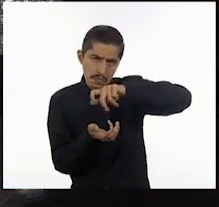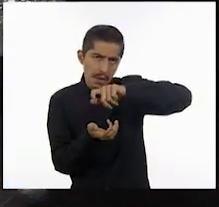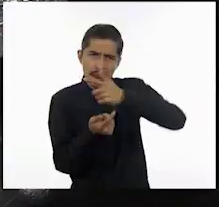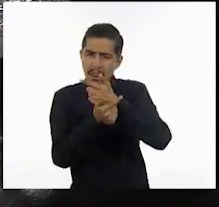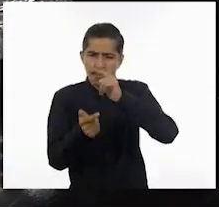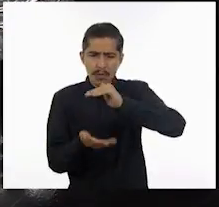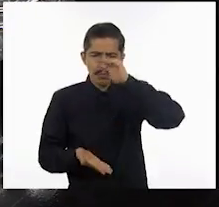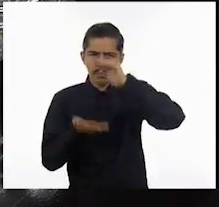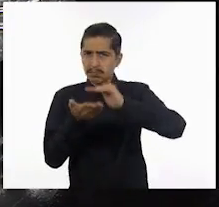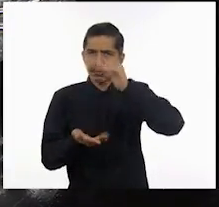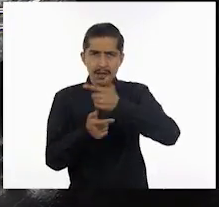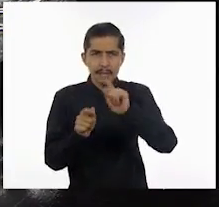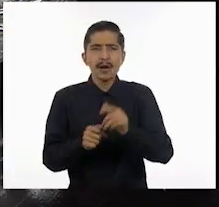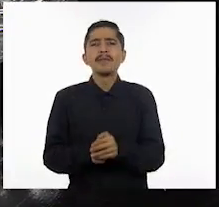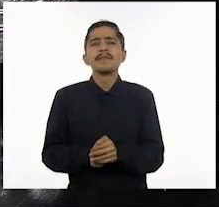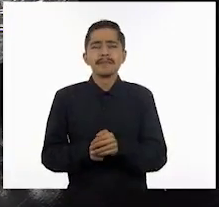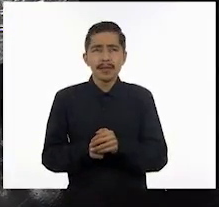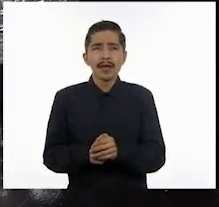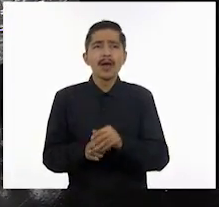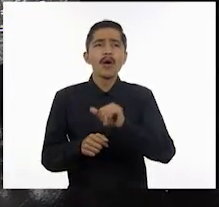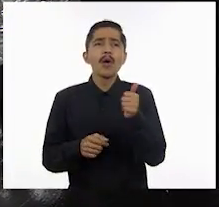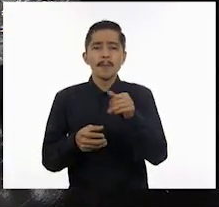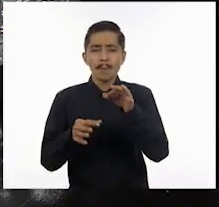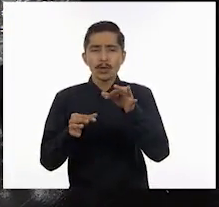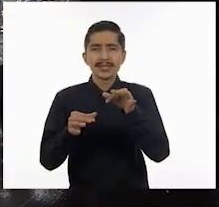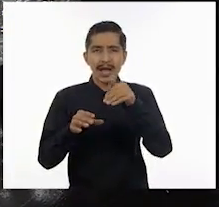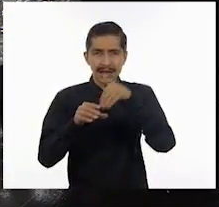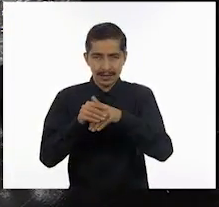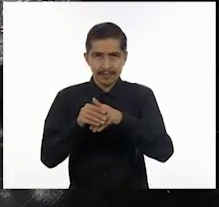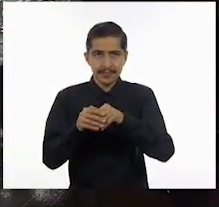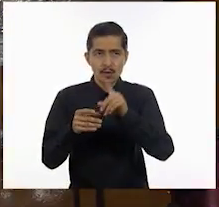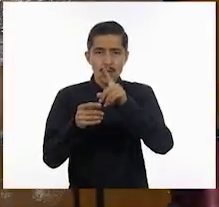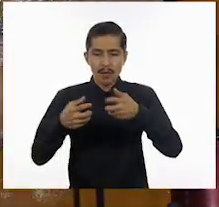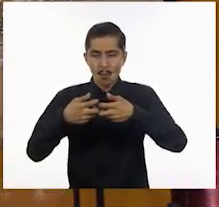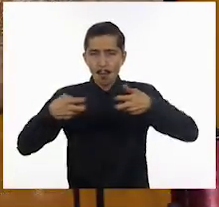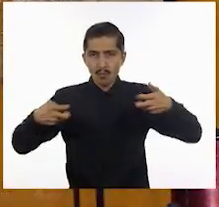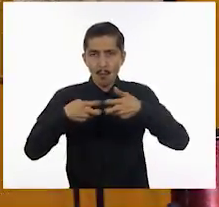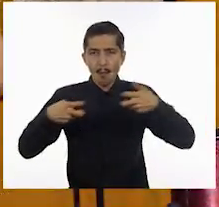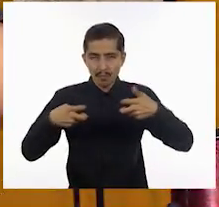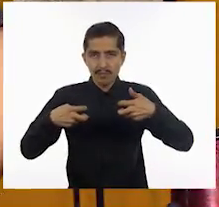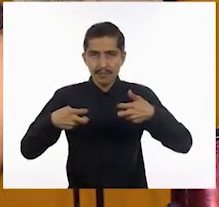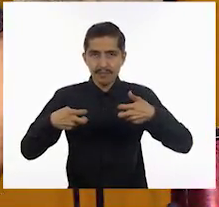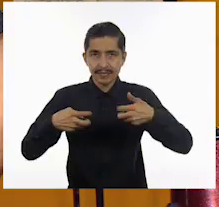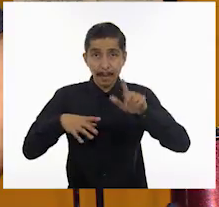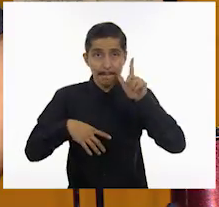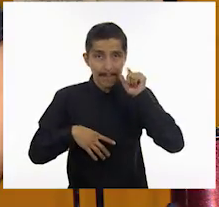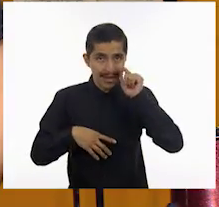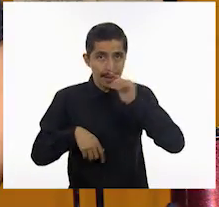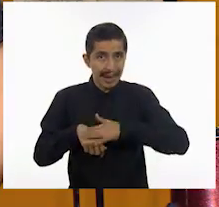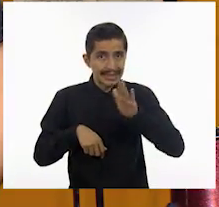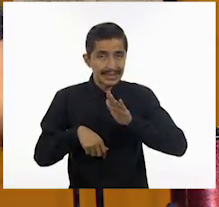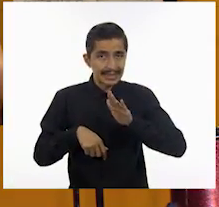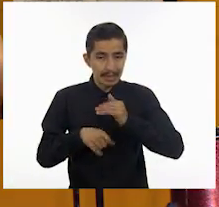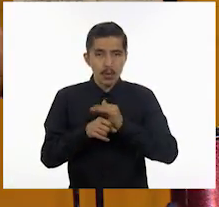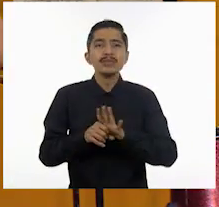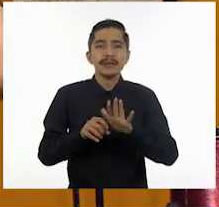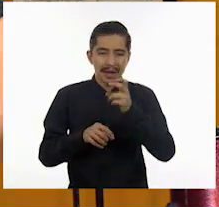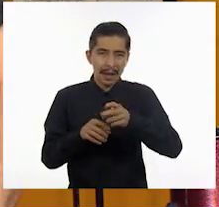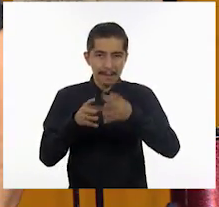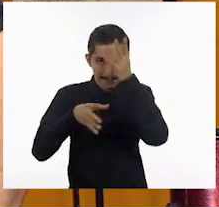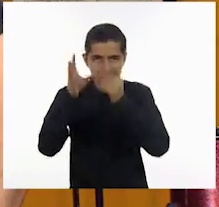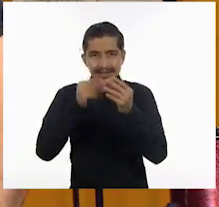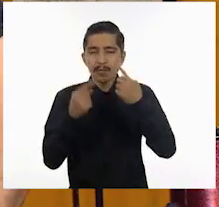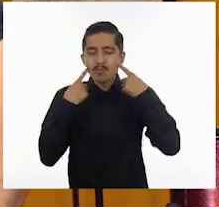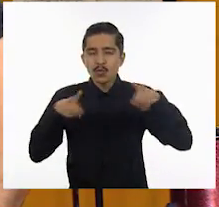de cualquier tamaño, un pedazo de bolsa de plástico y una liga. Mañana más, pero no mejor, porque es imposible. Aquí, en